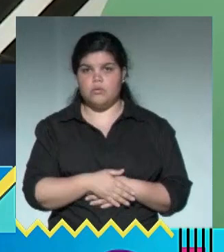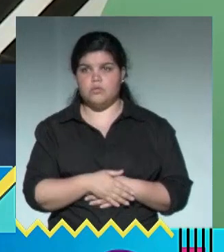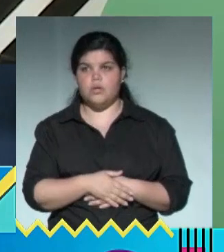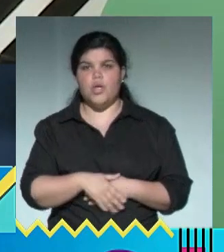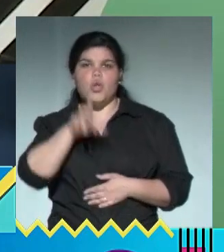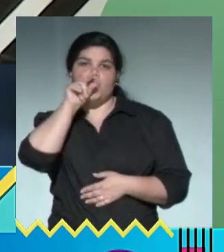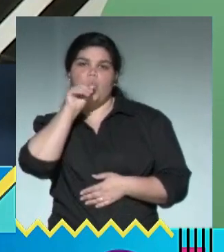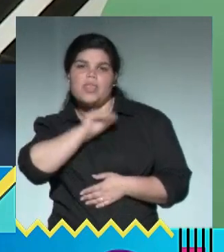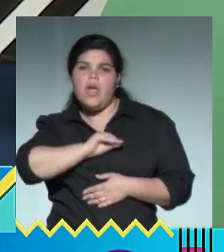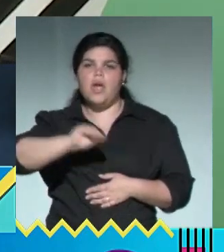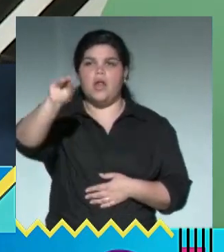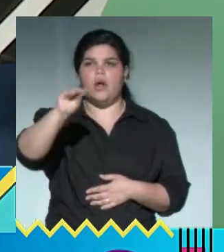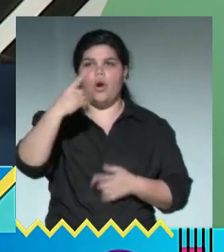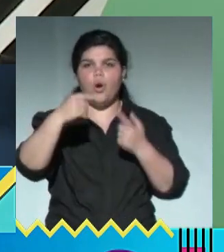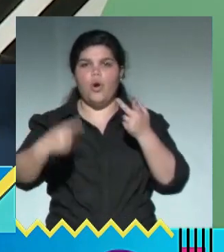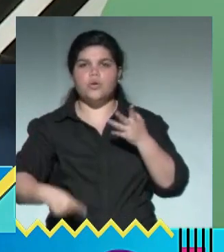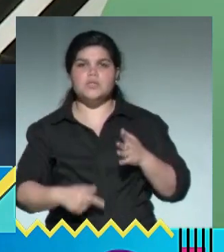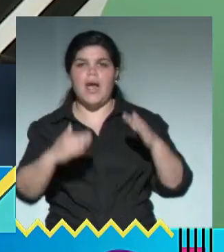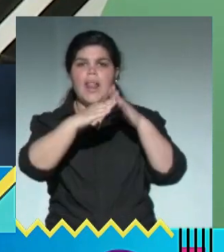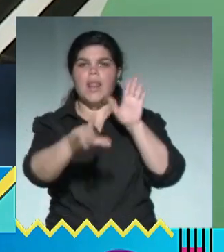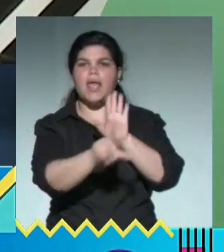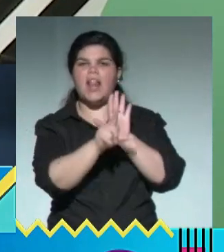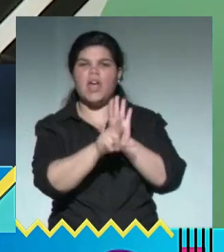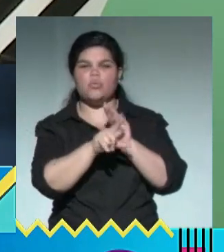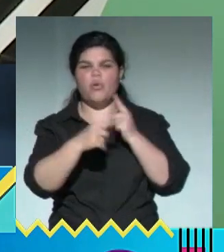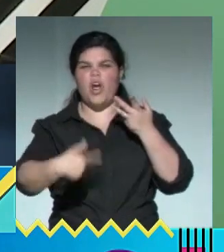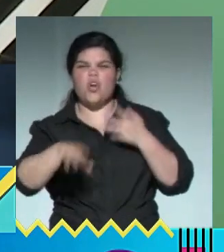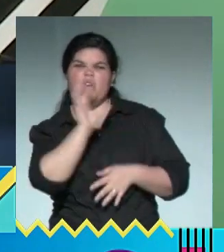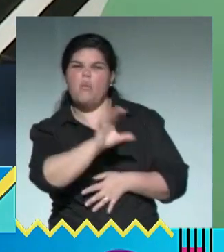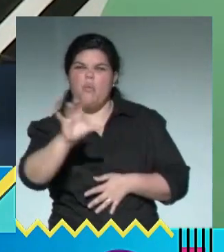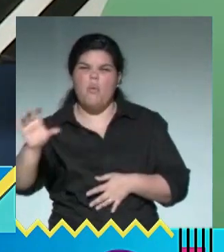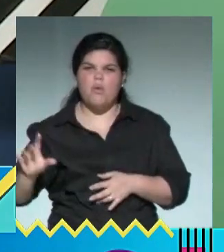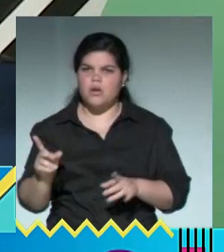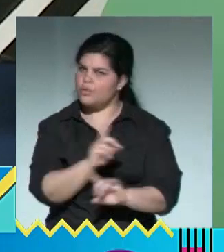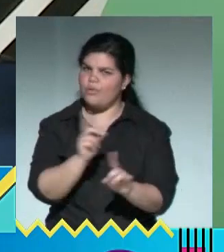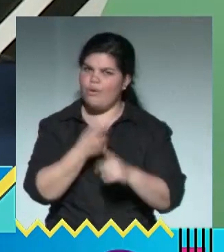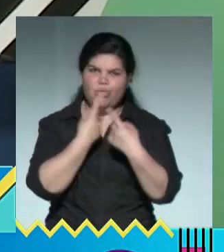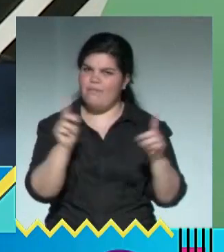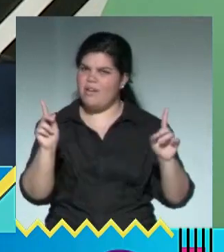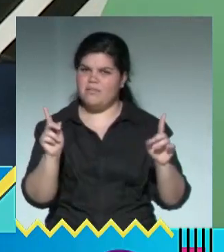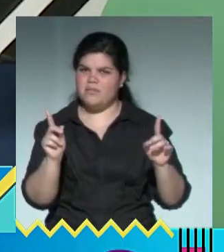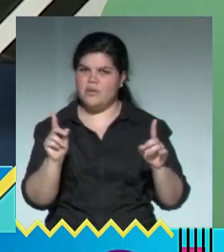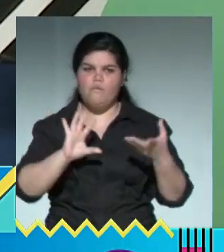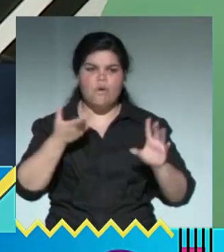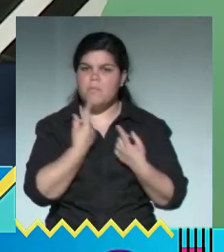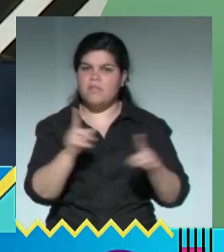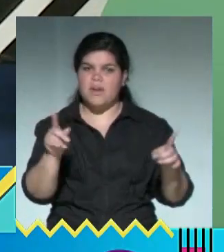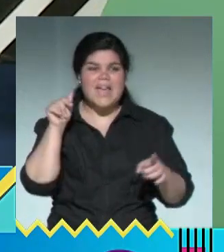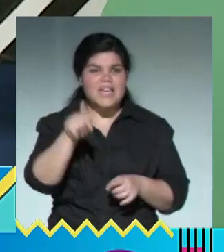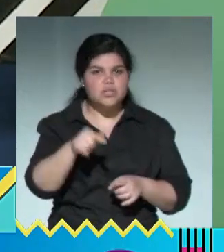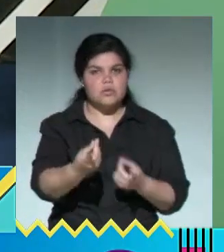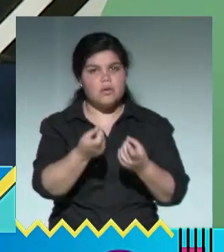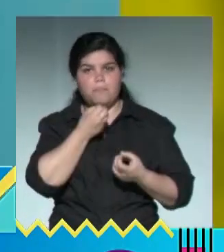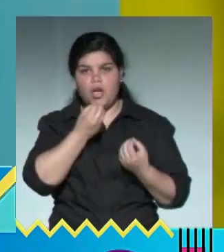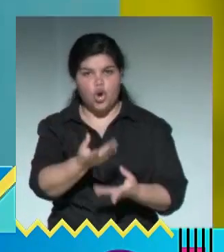tuit chicaneando, citando gente a la legislatura por Twitter. Me parece que era momento de otra cosa. Y en ese sentido creo que eso es lo que hay que